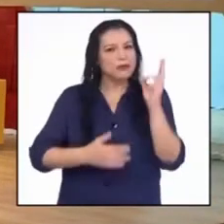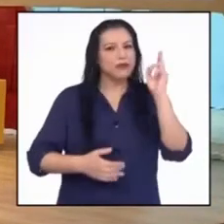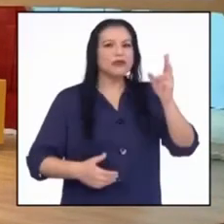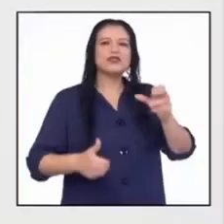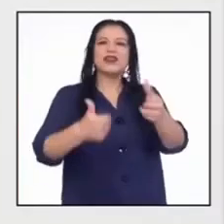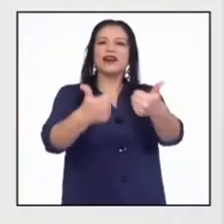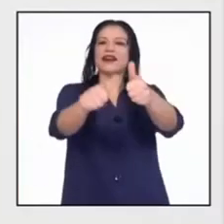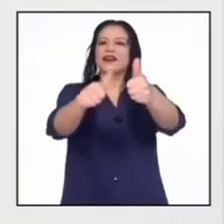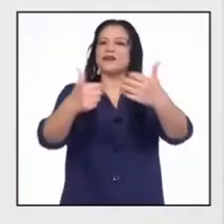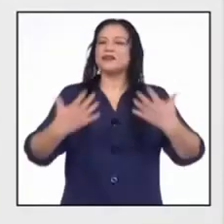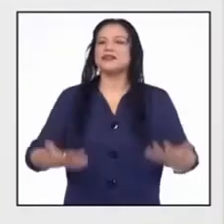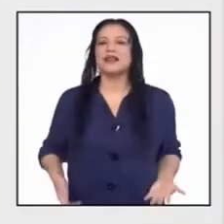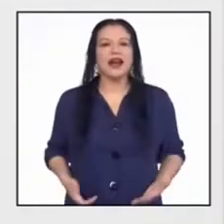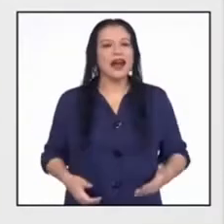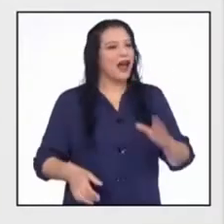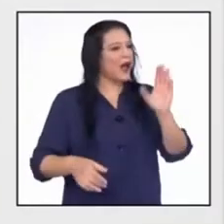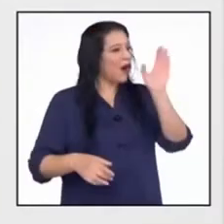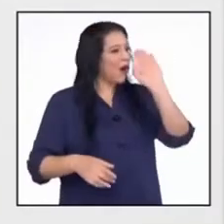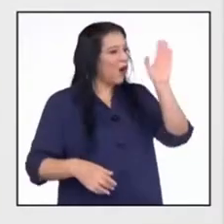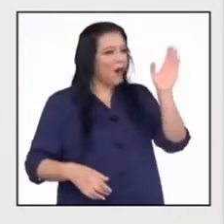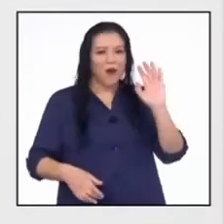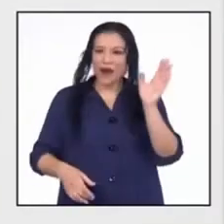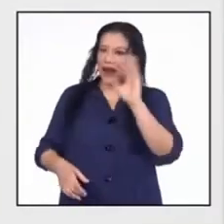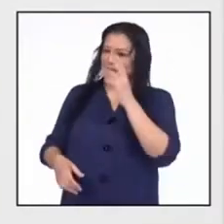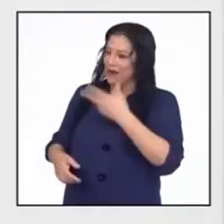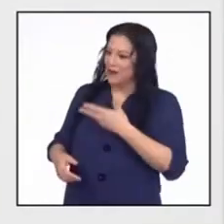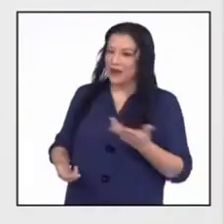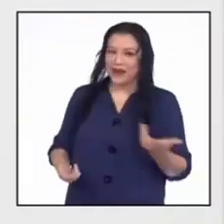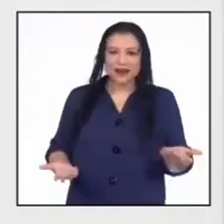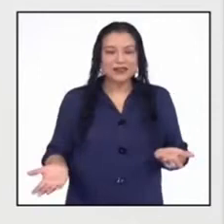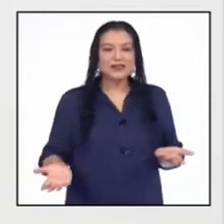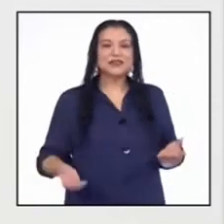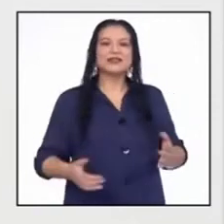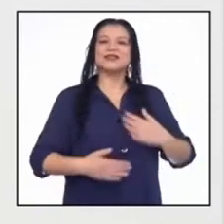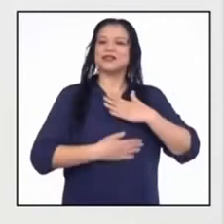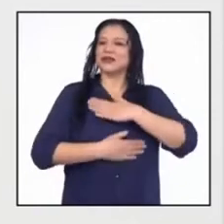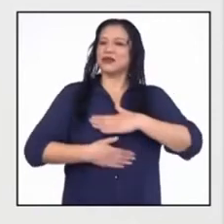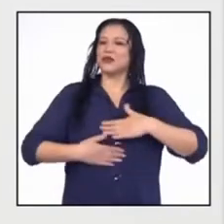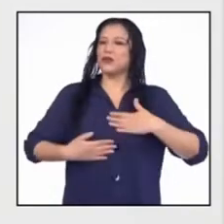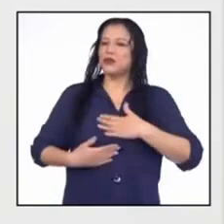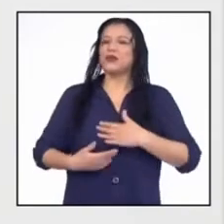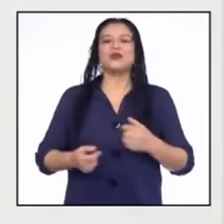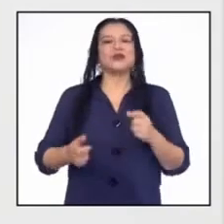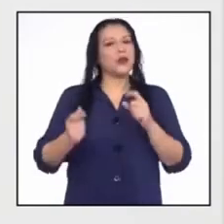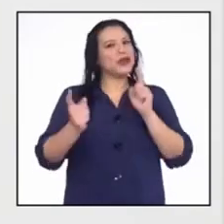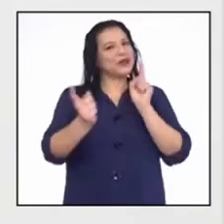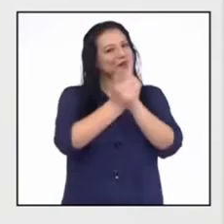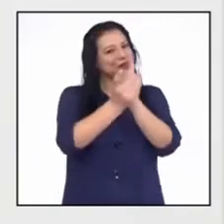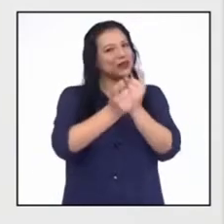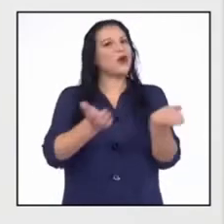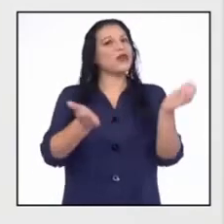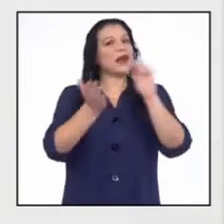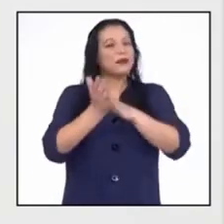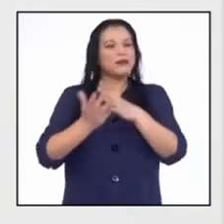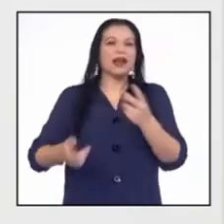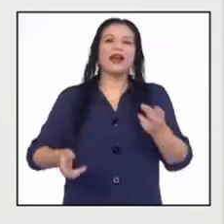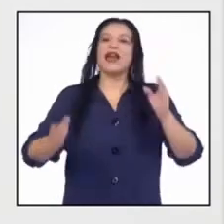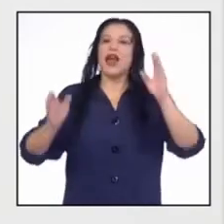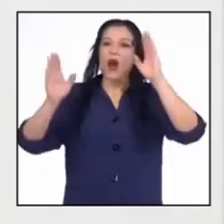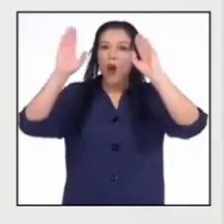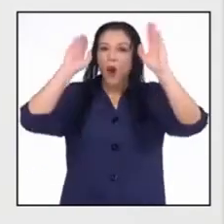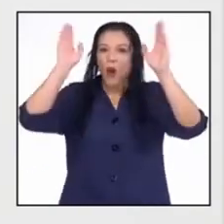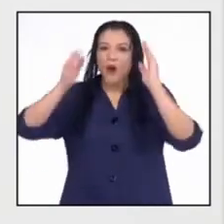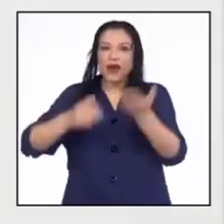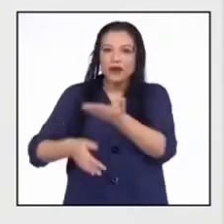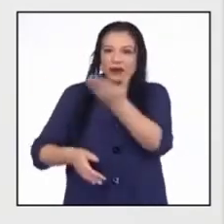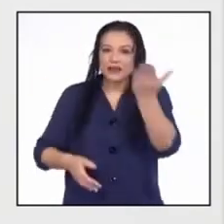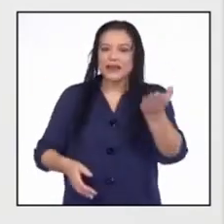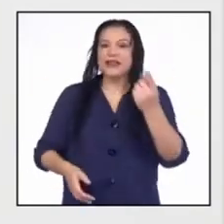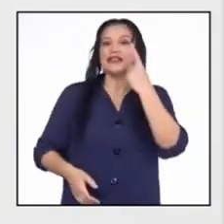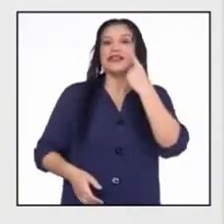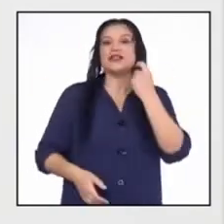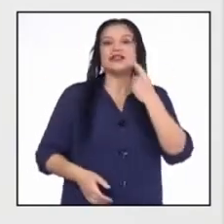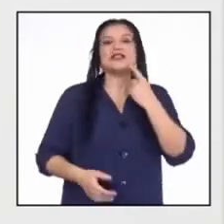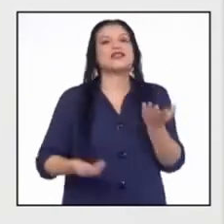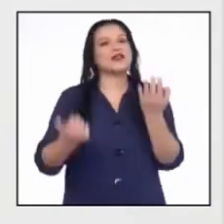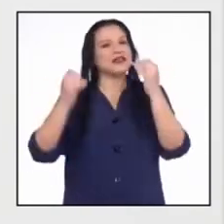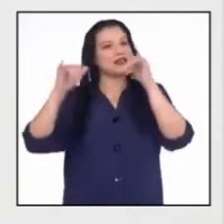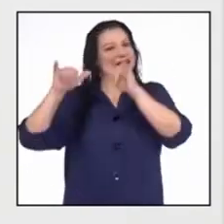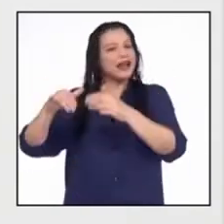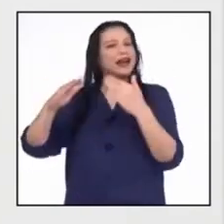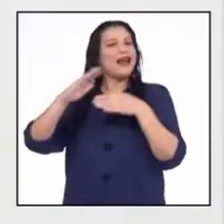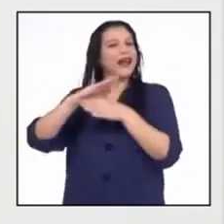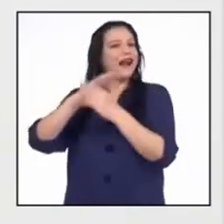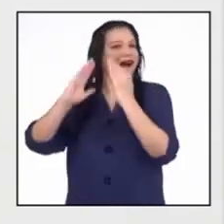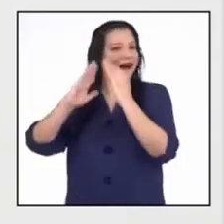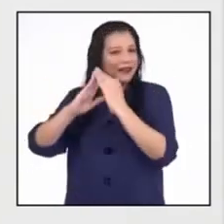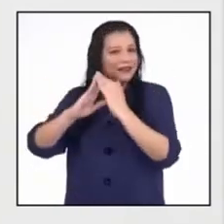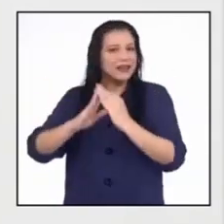está? Hola Stephanie, hola Junior, qué gusto volver a verlos. Y hola queridas chicas y chicos en sus casas,